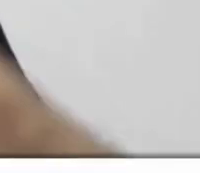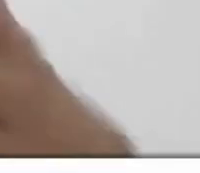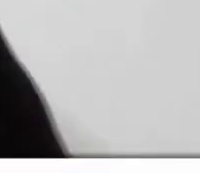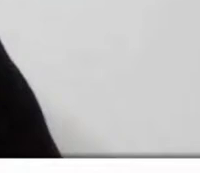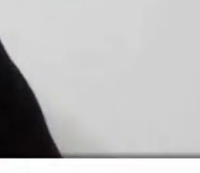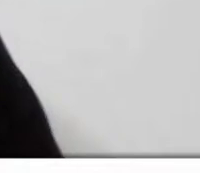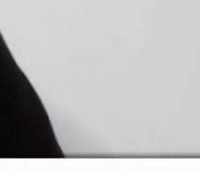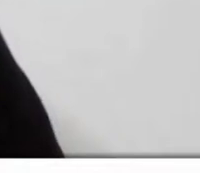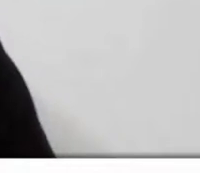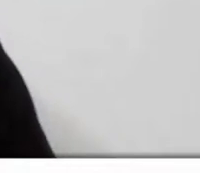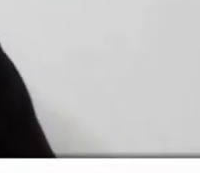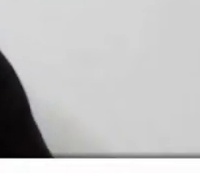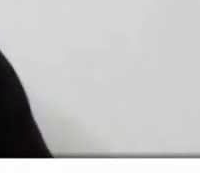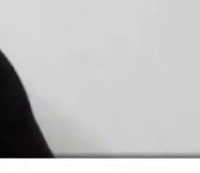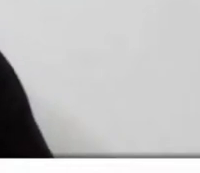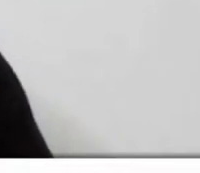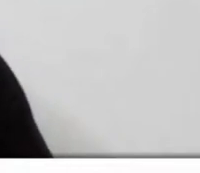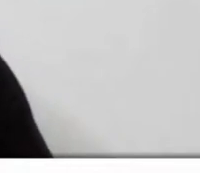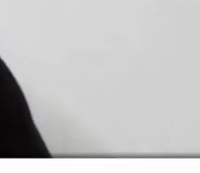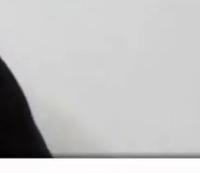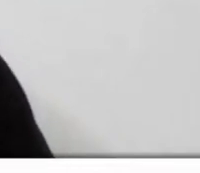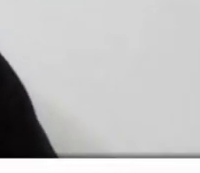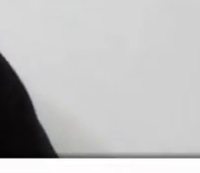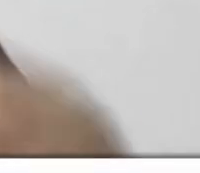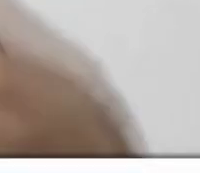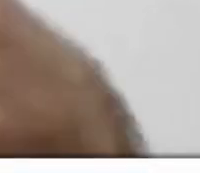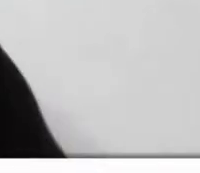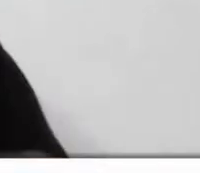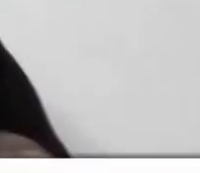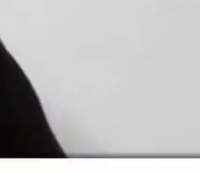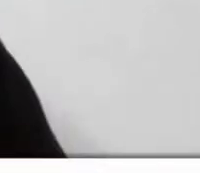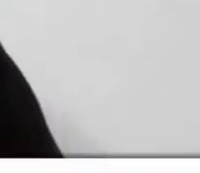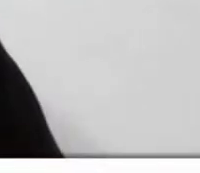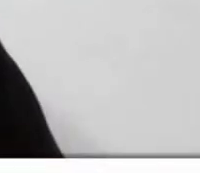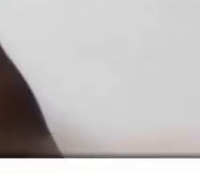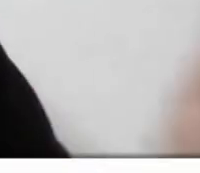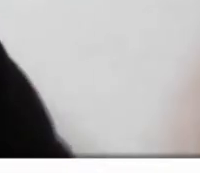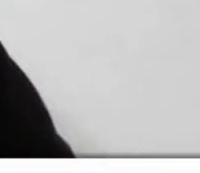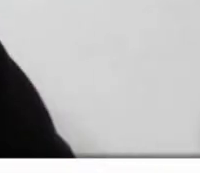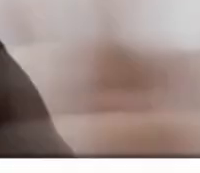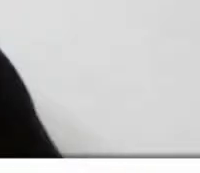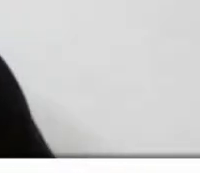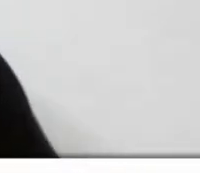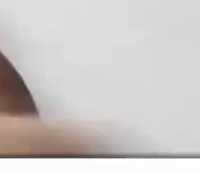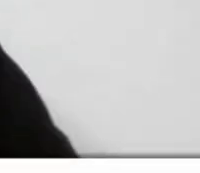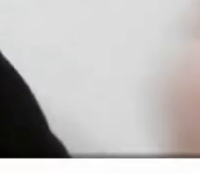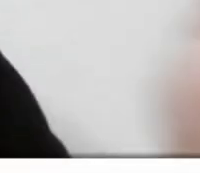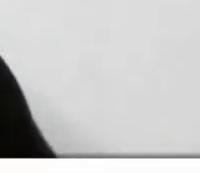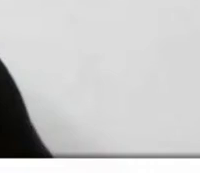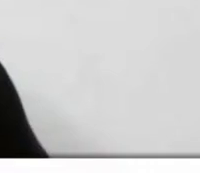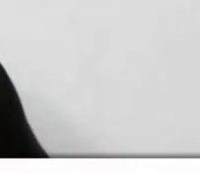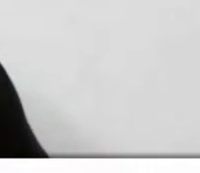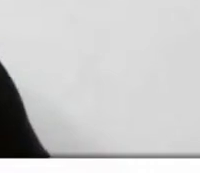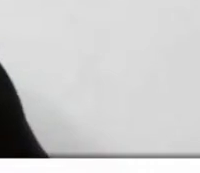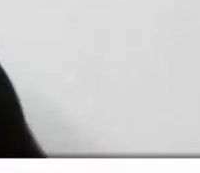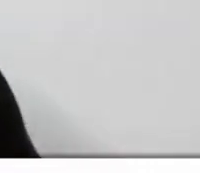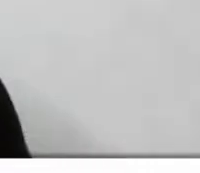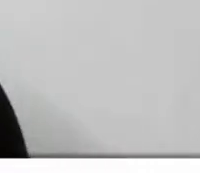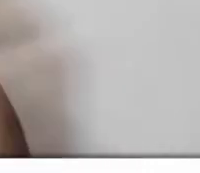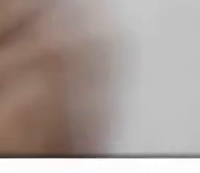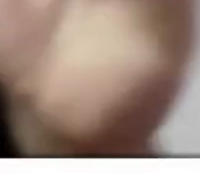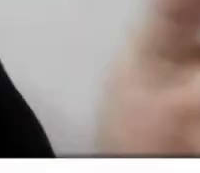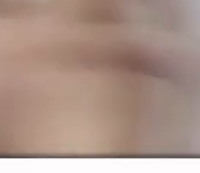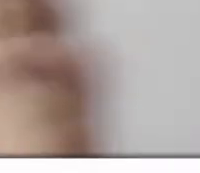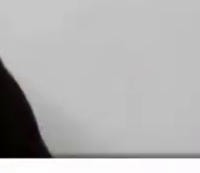policiales, con el móvil policial correspondiente. Esto fue en marzo de este